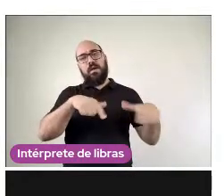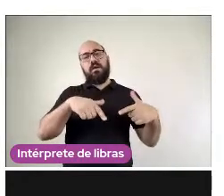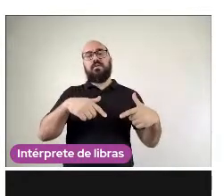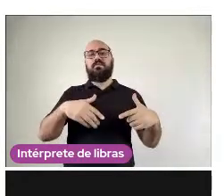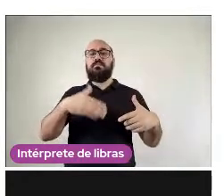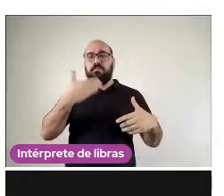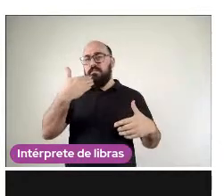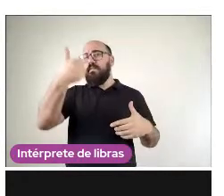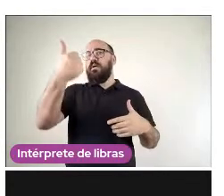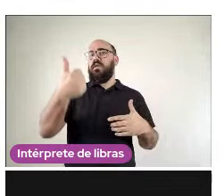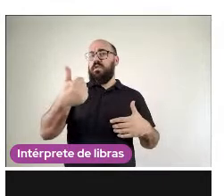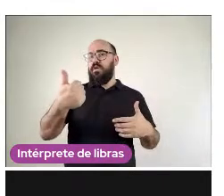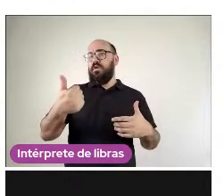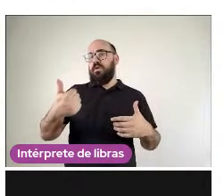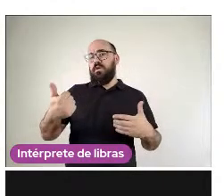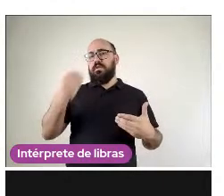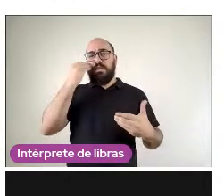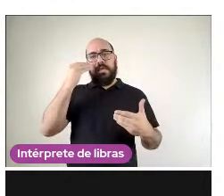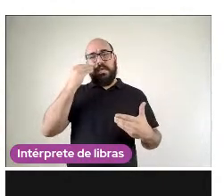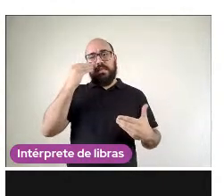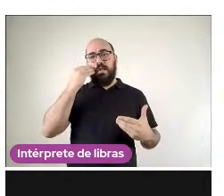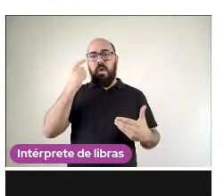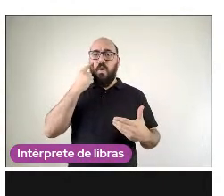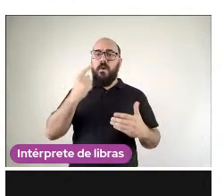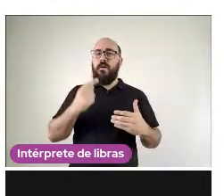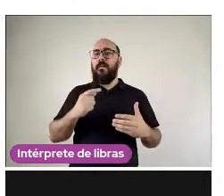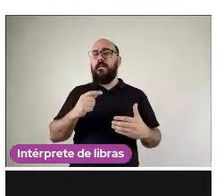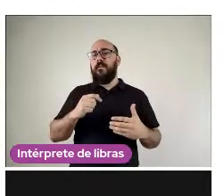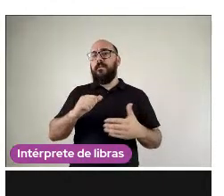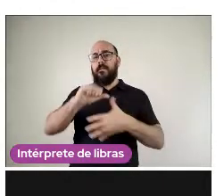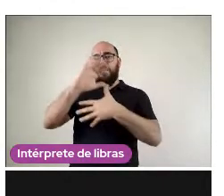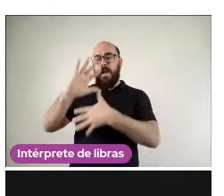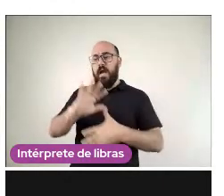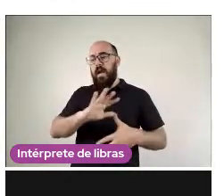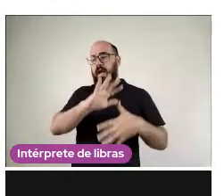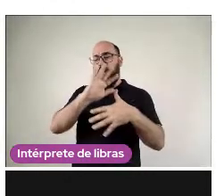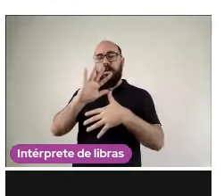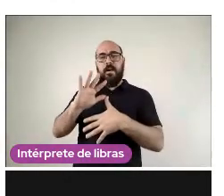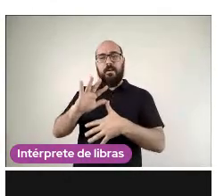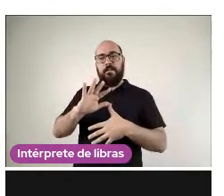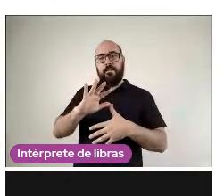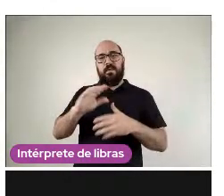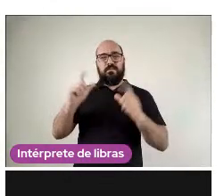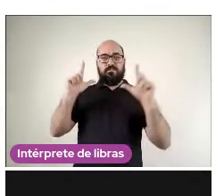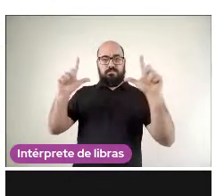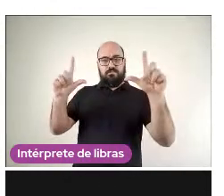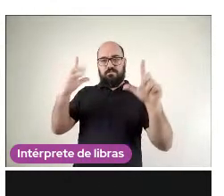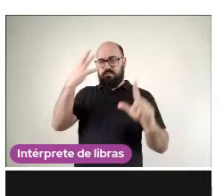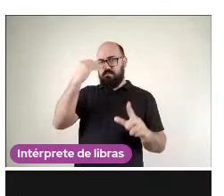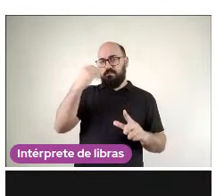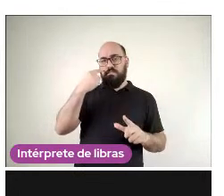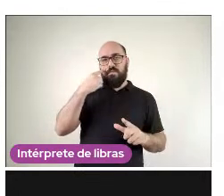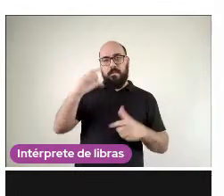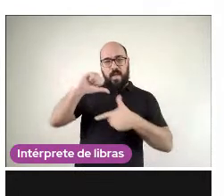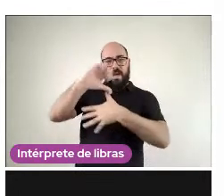medio ambiente y a la vez dan oportunidades económicas o hace que no perdamos los ingresos que se obtienen gracias al mar.